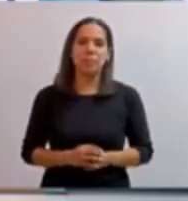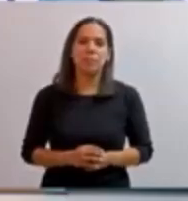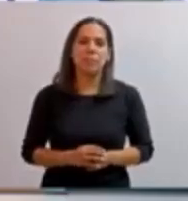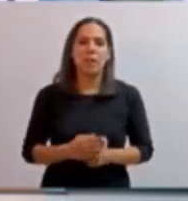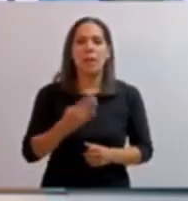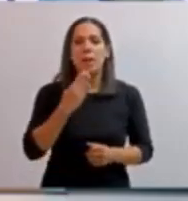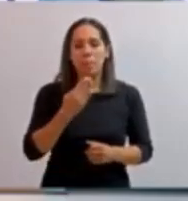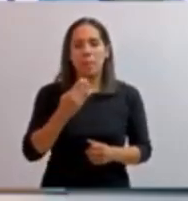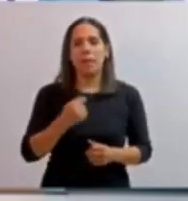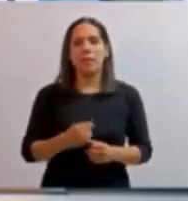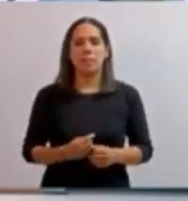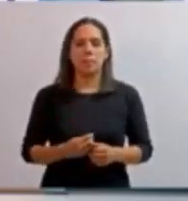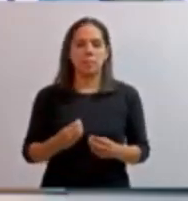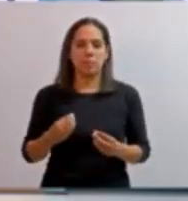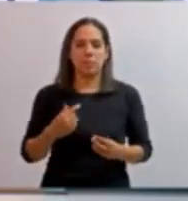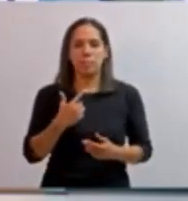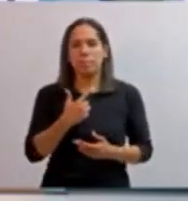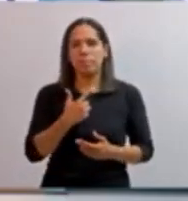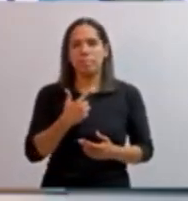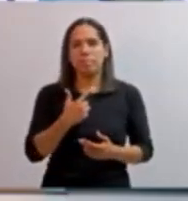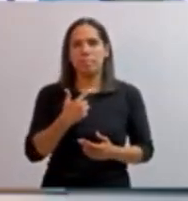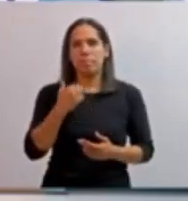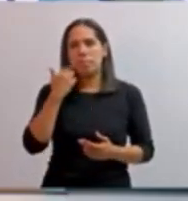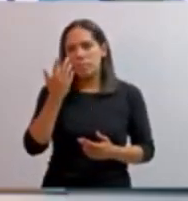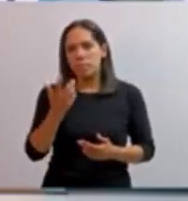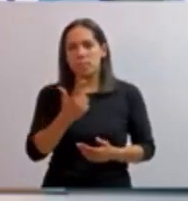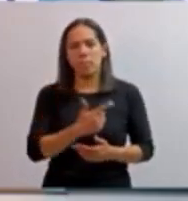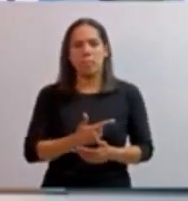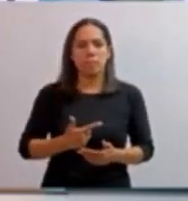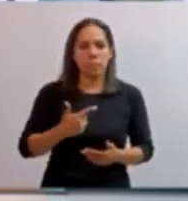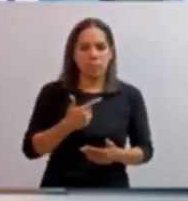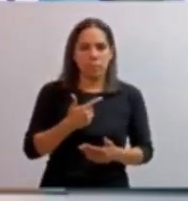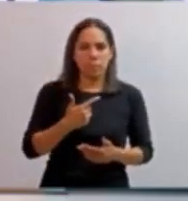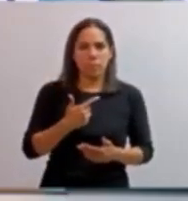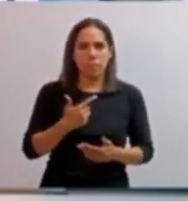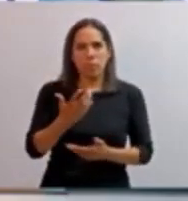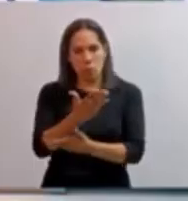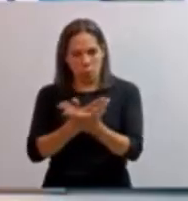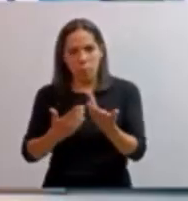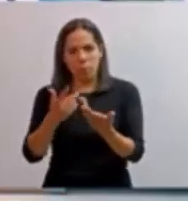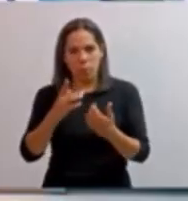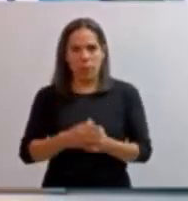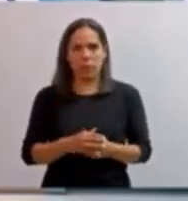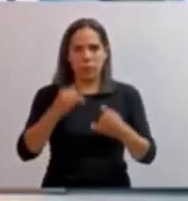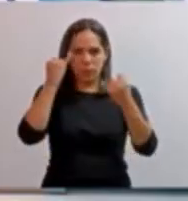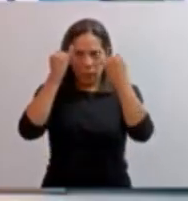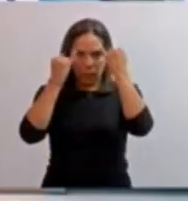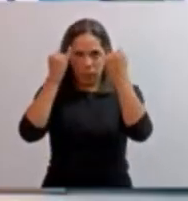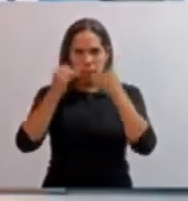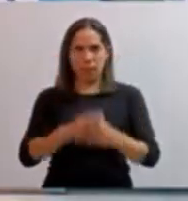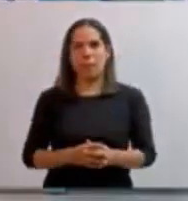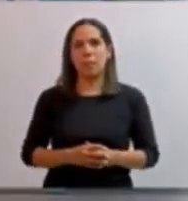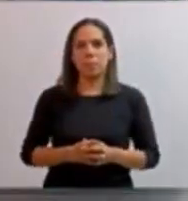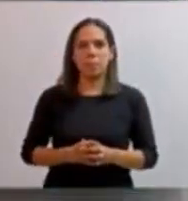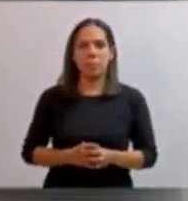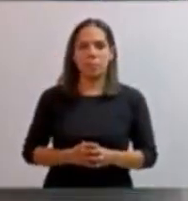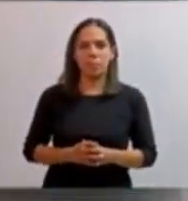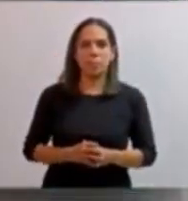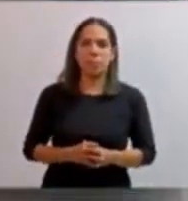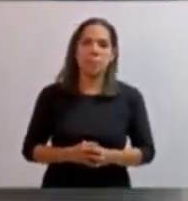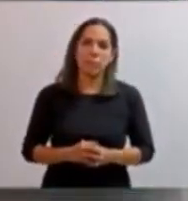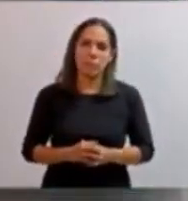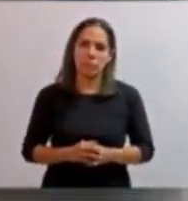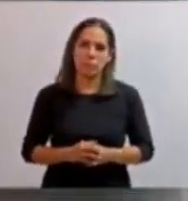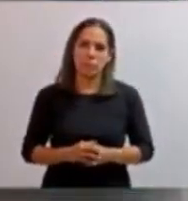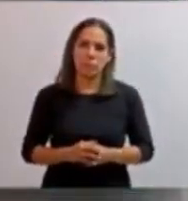Bien, pues a mí me gustaría compartir una idea que al revisar un texto me gustó mucho porque